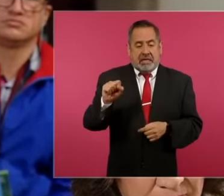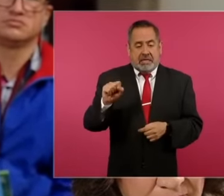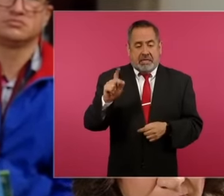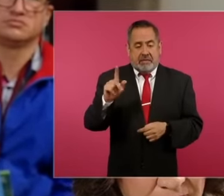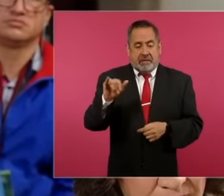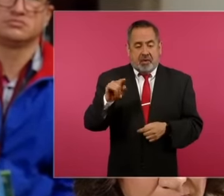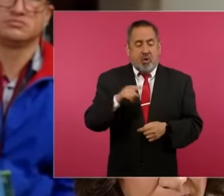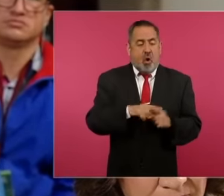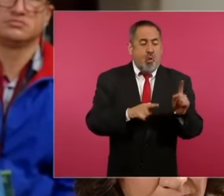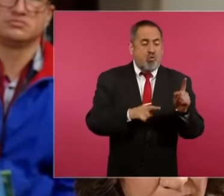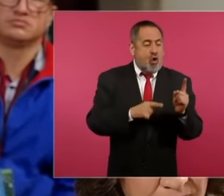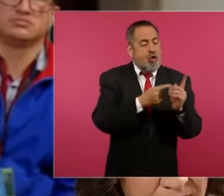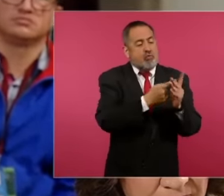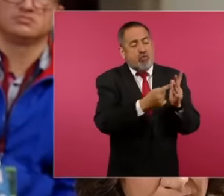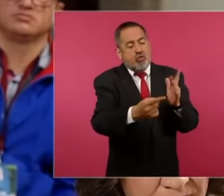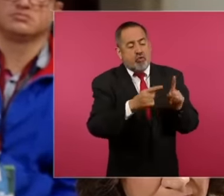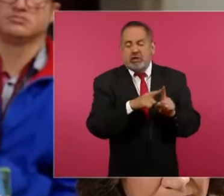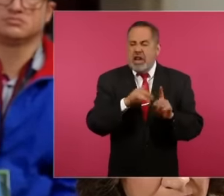de ellos.